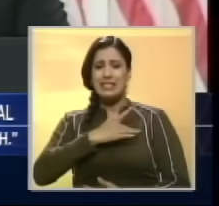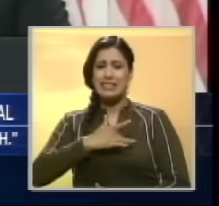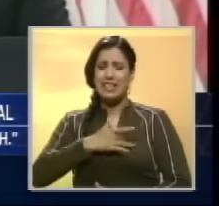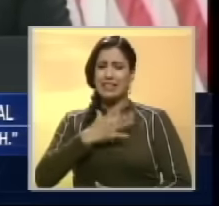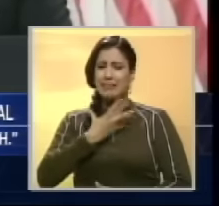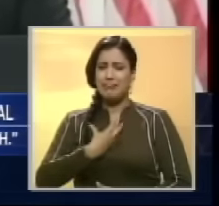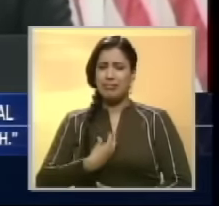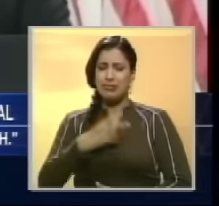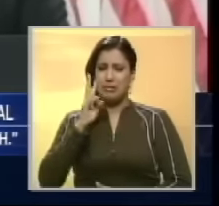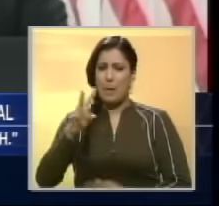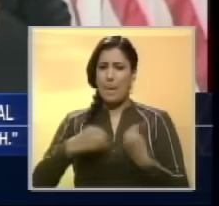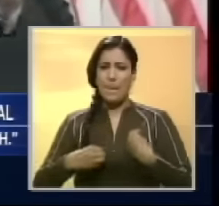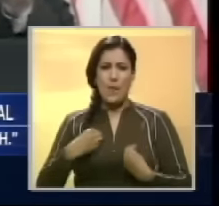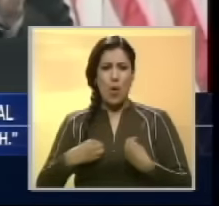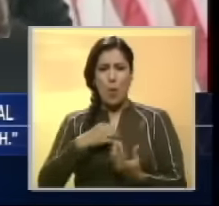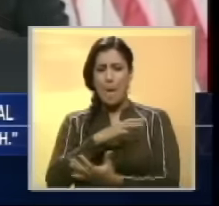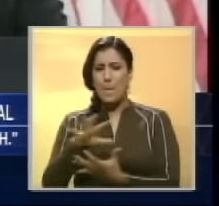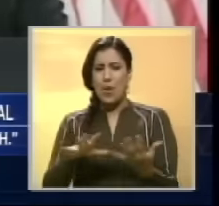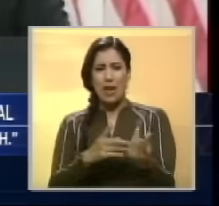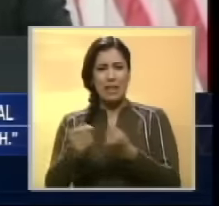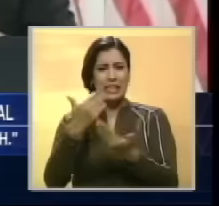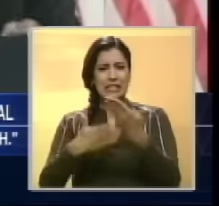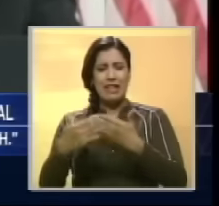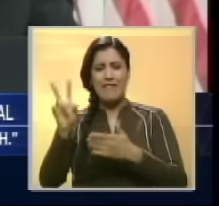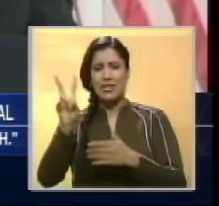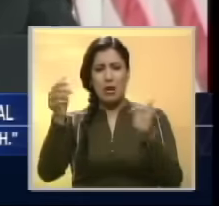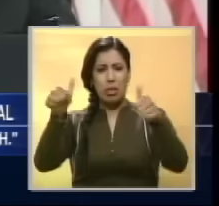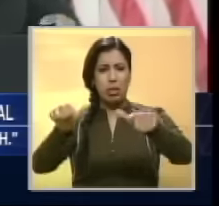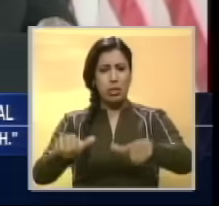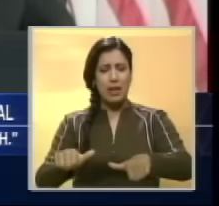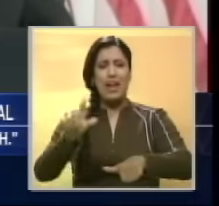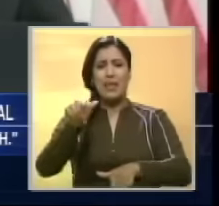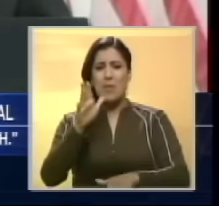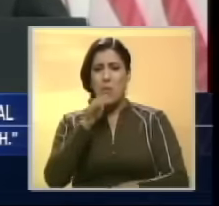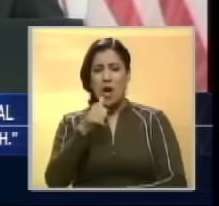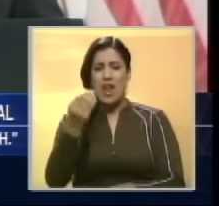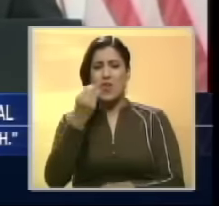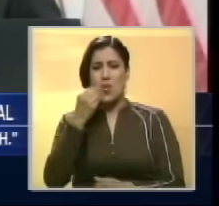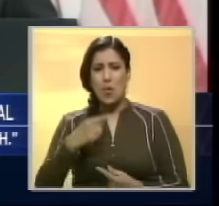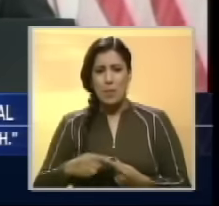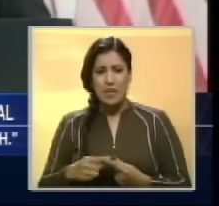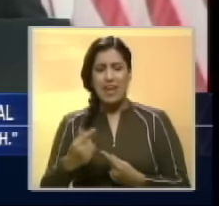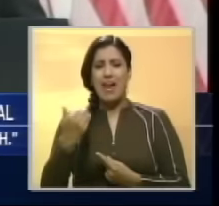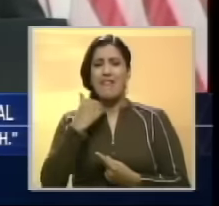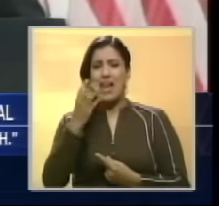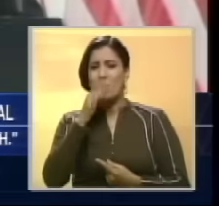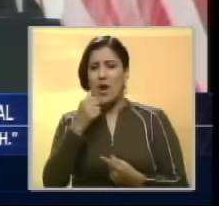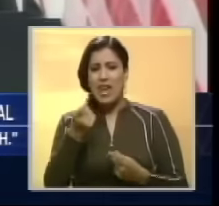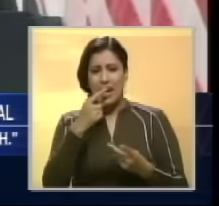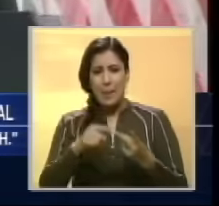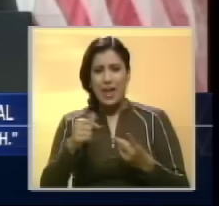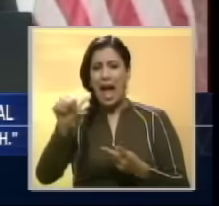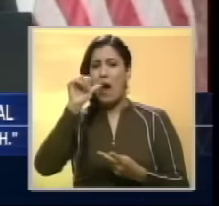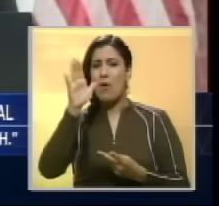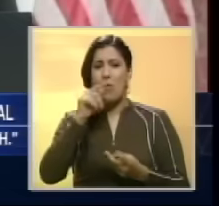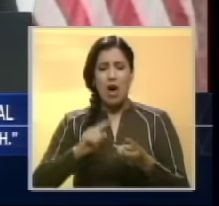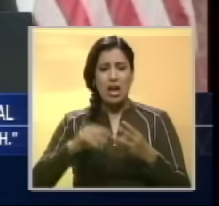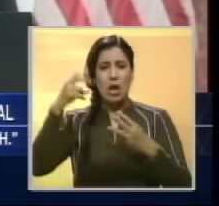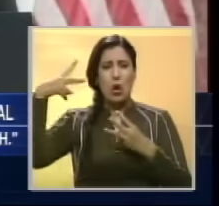profundamente preocupado por la situación económica de Venezuela debido a la escasez de alimentos falta de medicinas agua